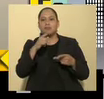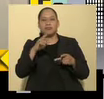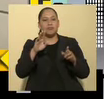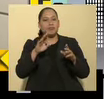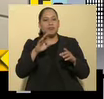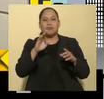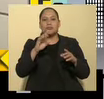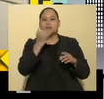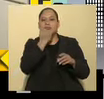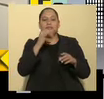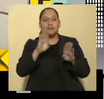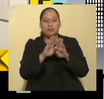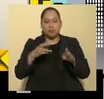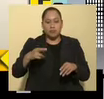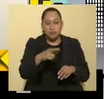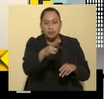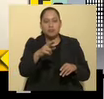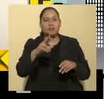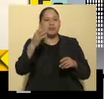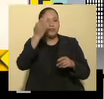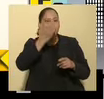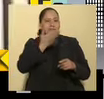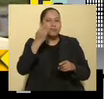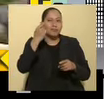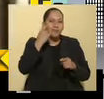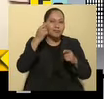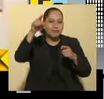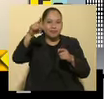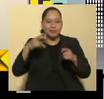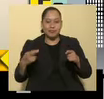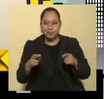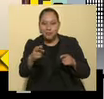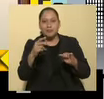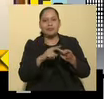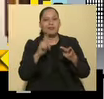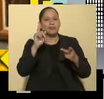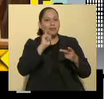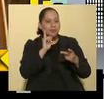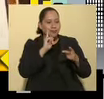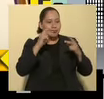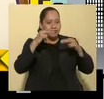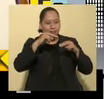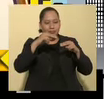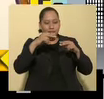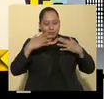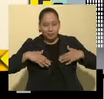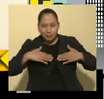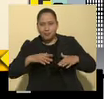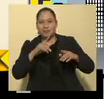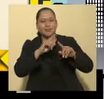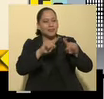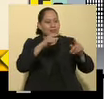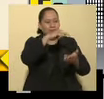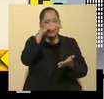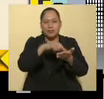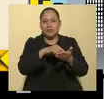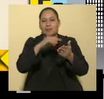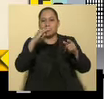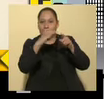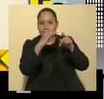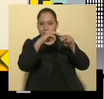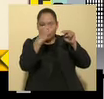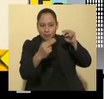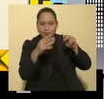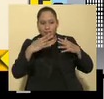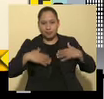valles, los famosos ríos, los famosos las bañistas, ¿no? Claro. Los lugares de este tipo de balnearios públicos